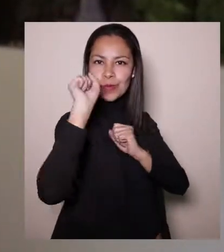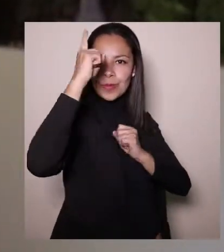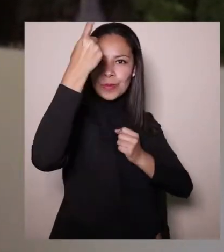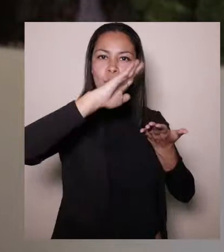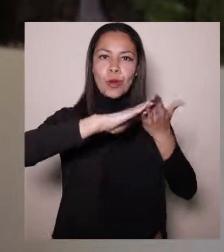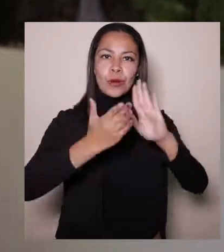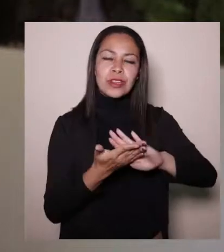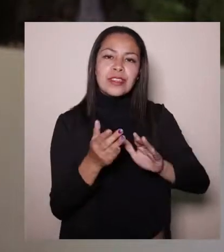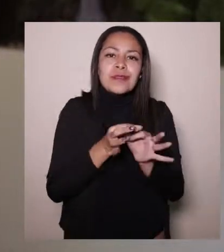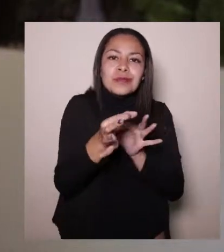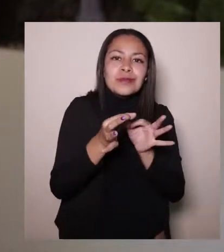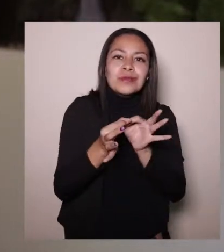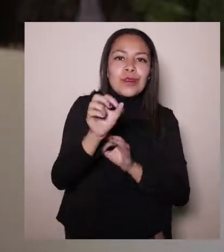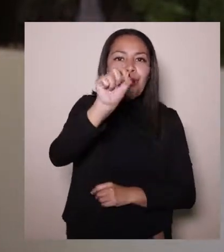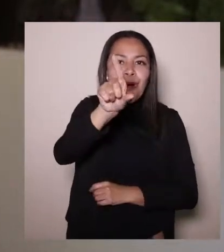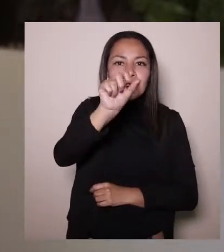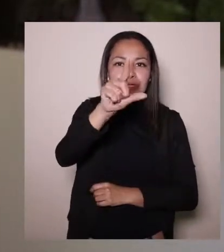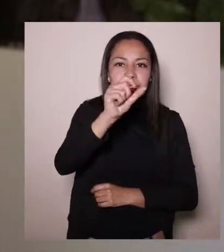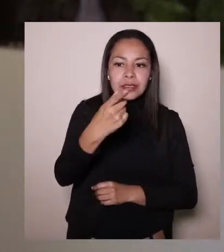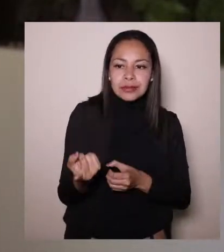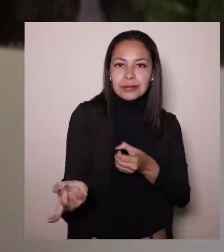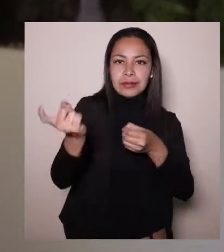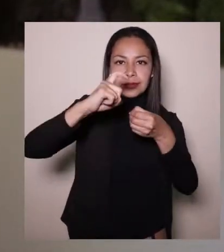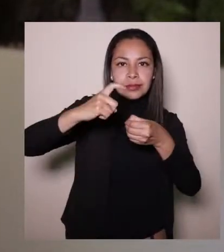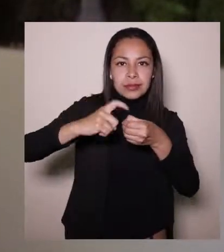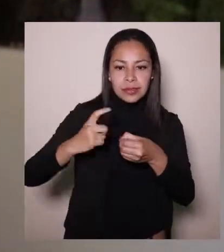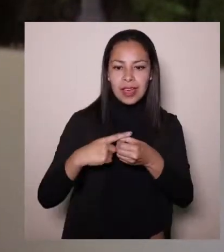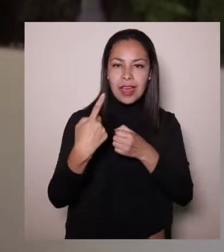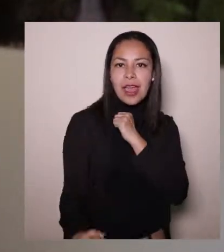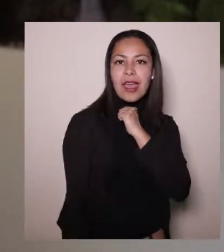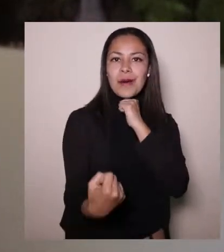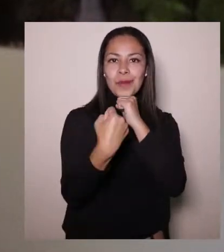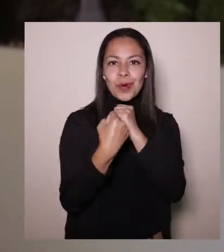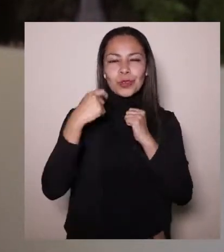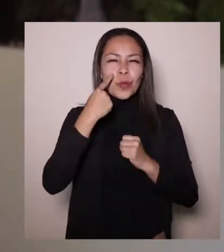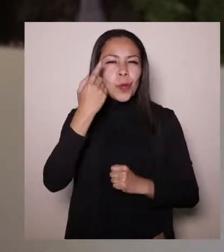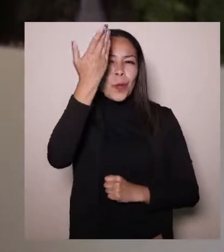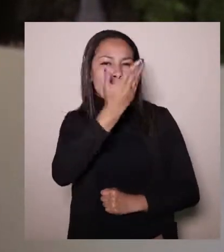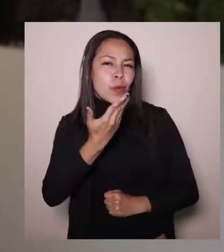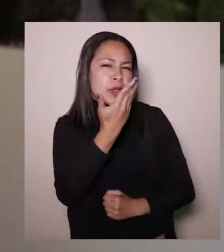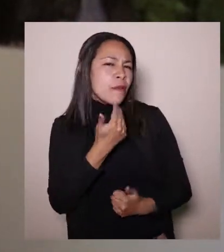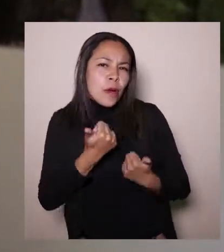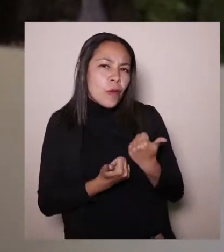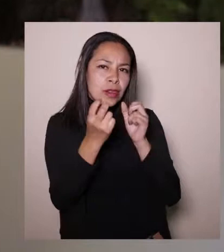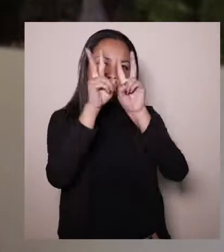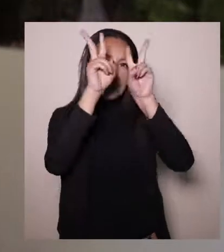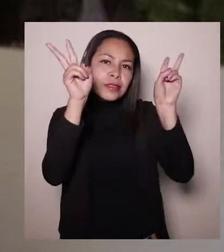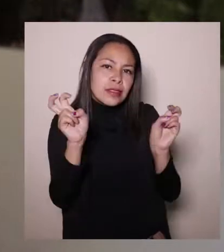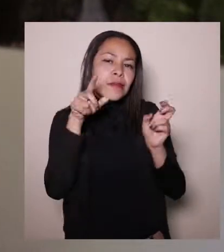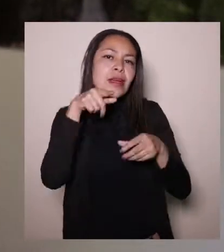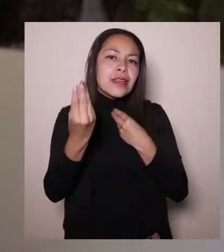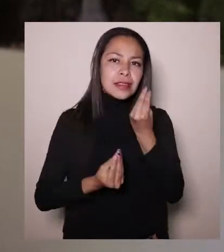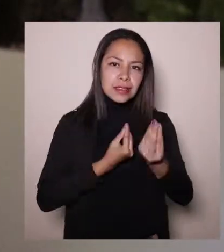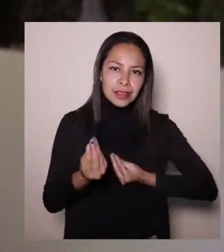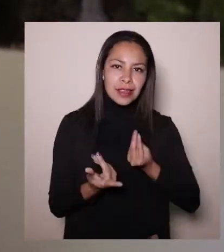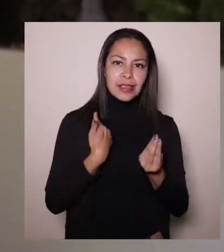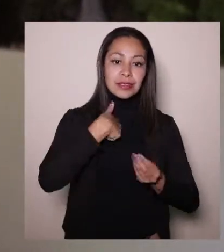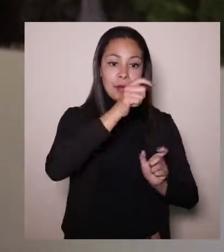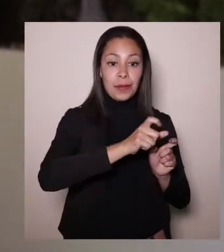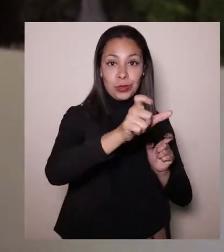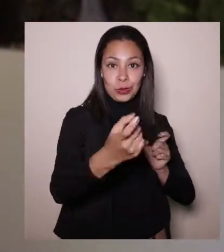la ciudadanía, primero de la comunidad, de 11 municipios, que son quienes se han vinculado en primera instancia a este ejercicio piloto, que